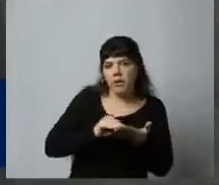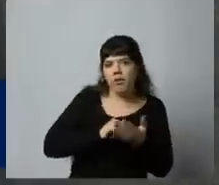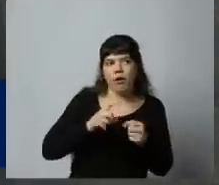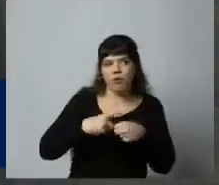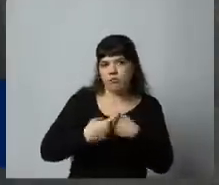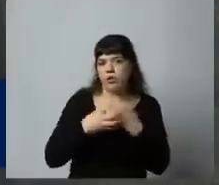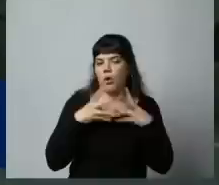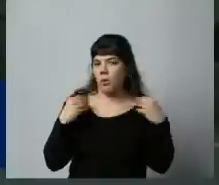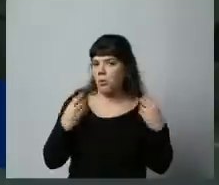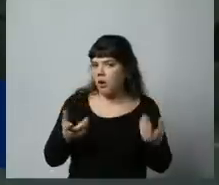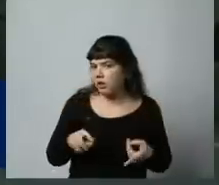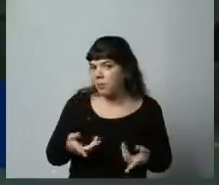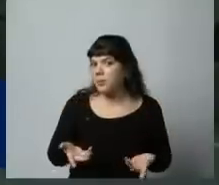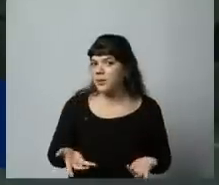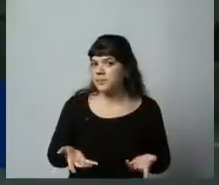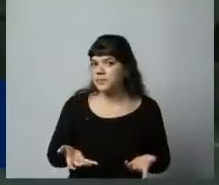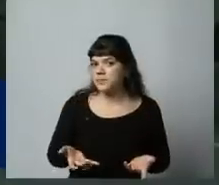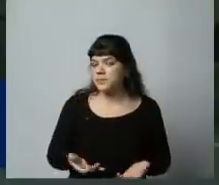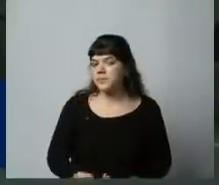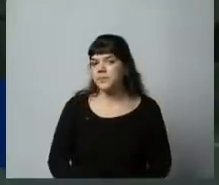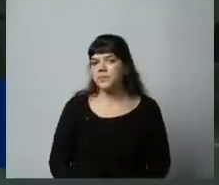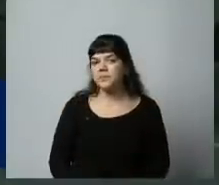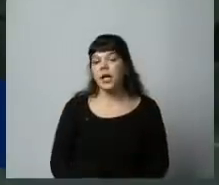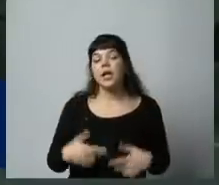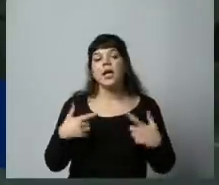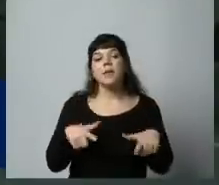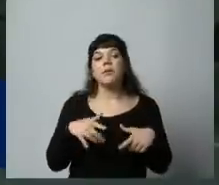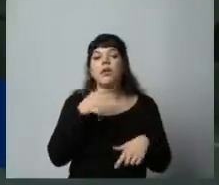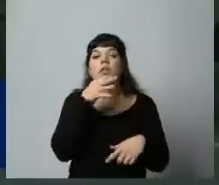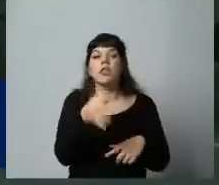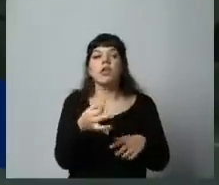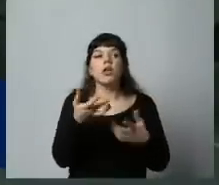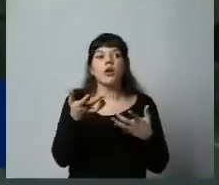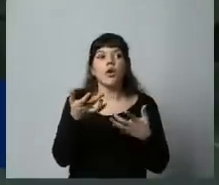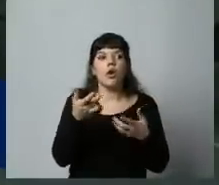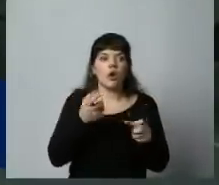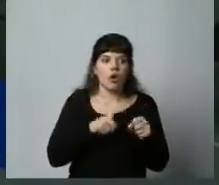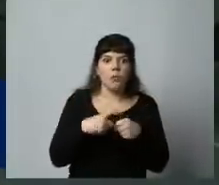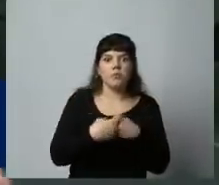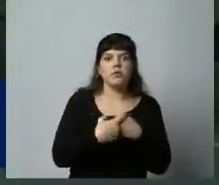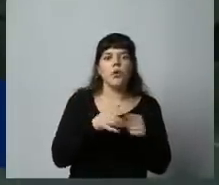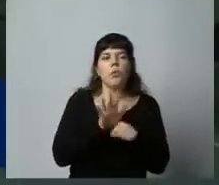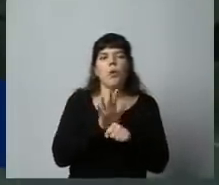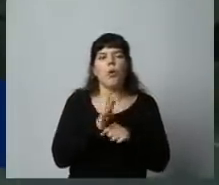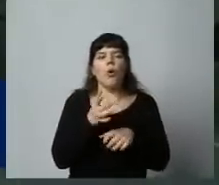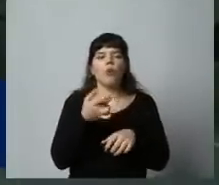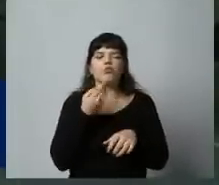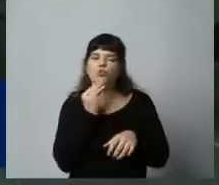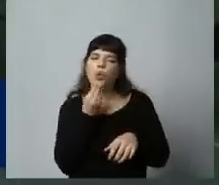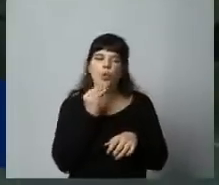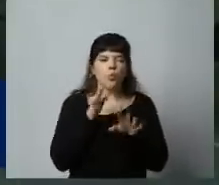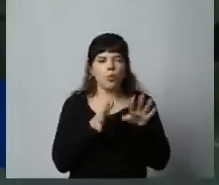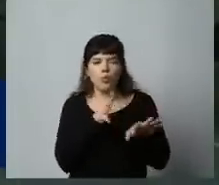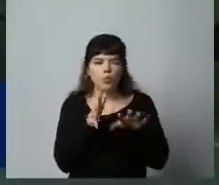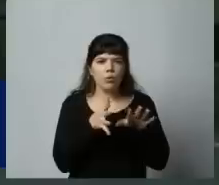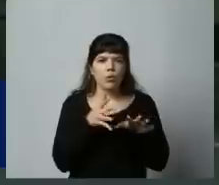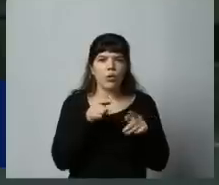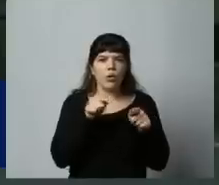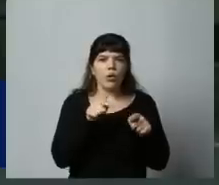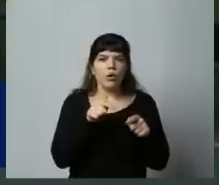primal el ministro dijo en Comisión incluso que sembró sospechas no casos casos donde decía